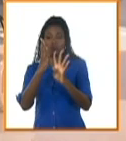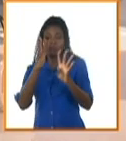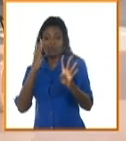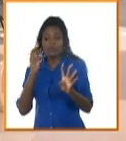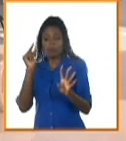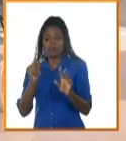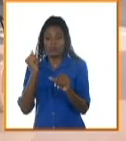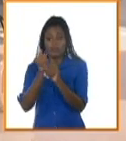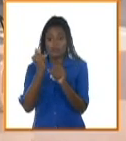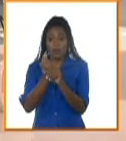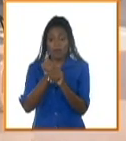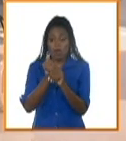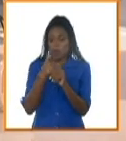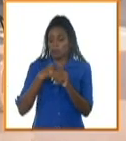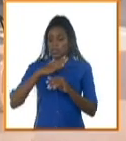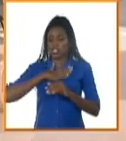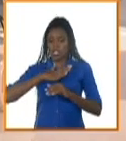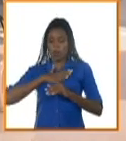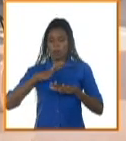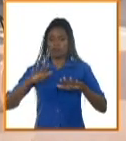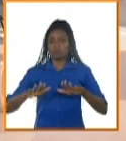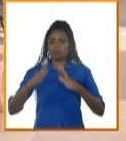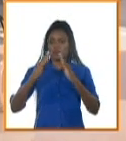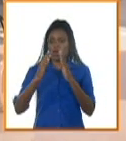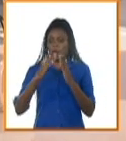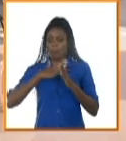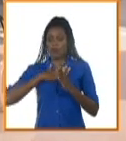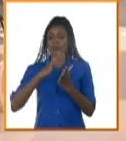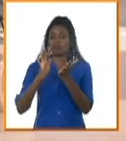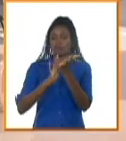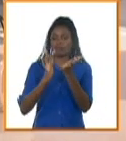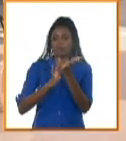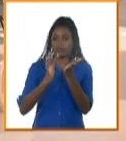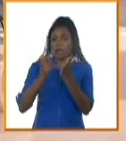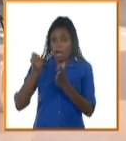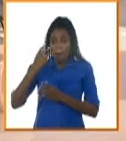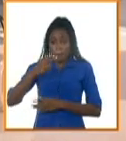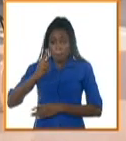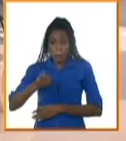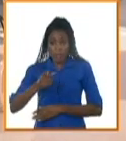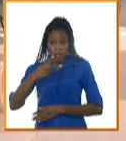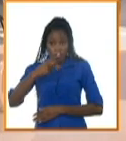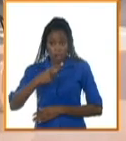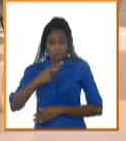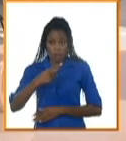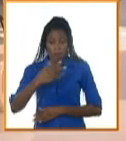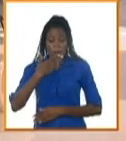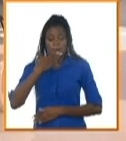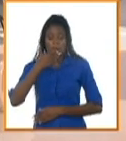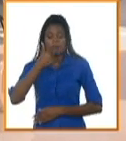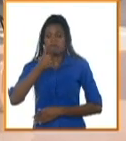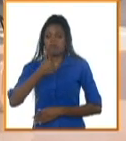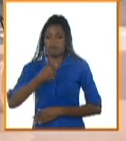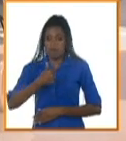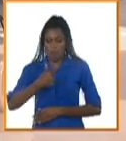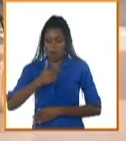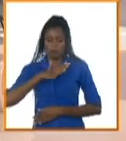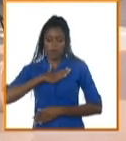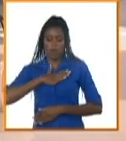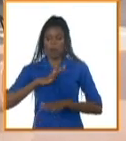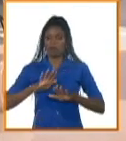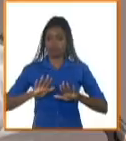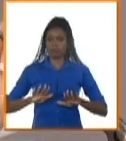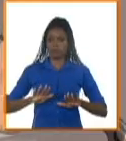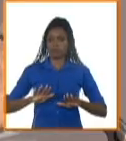trabaje más desde su propio teléfono dispositivos digitales y que por lo tanto sea más viable todo lo que lo que se está haciendo